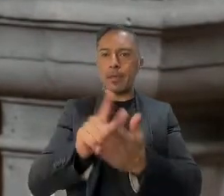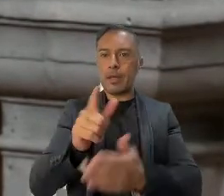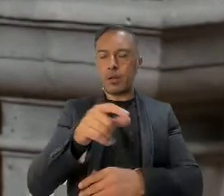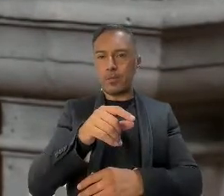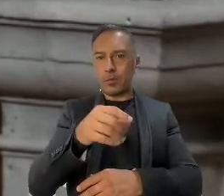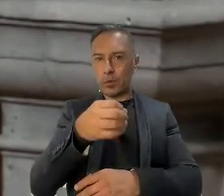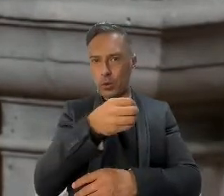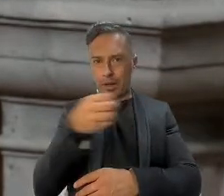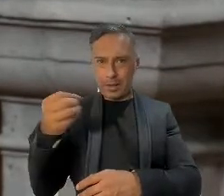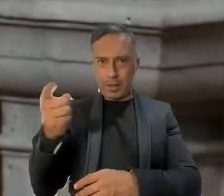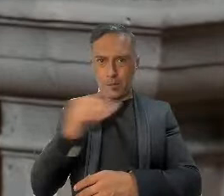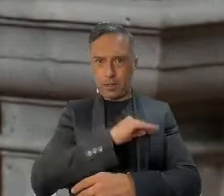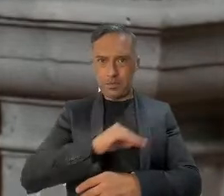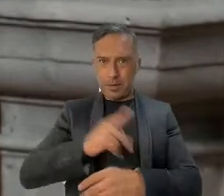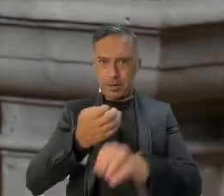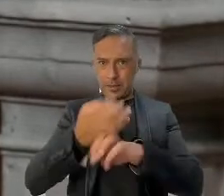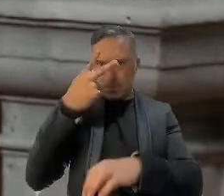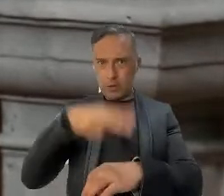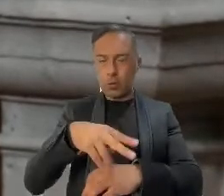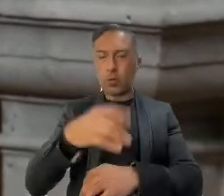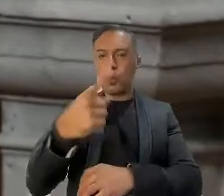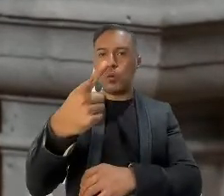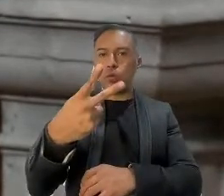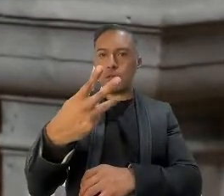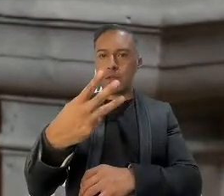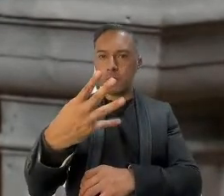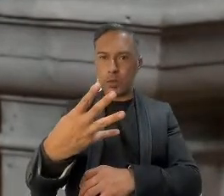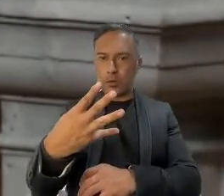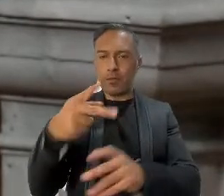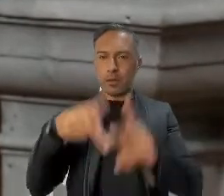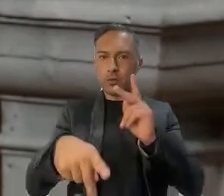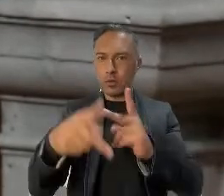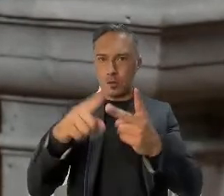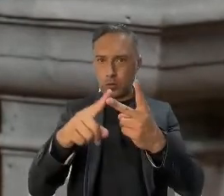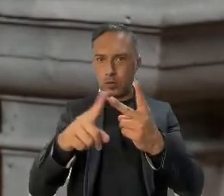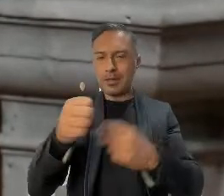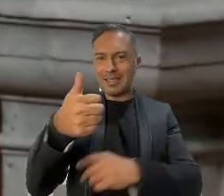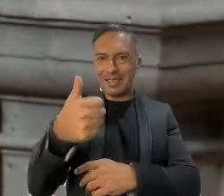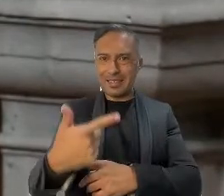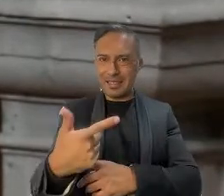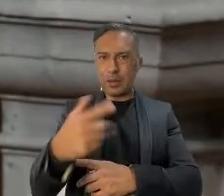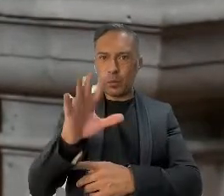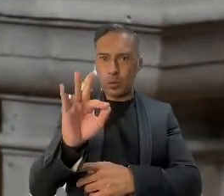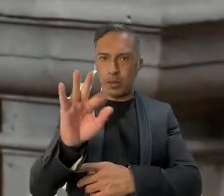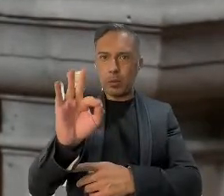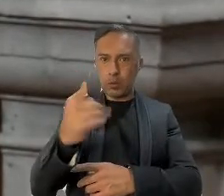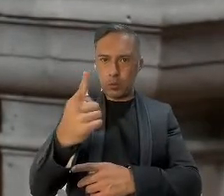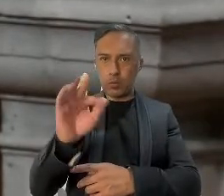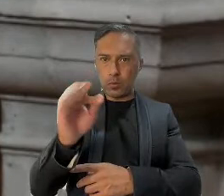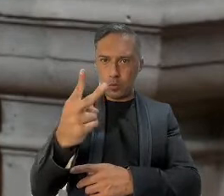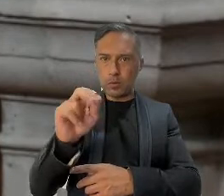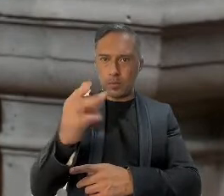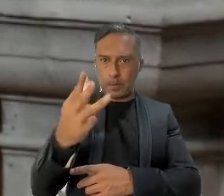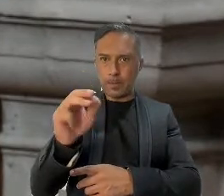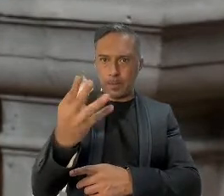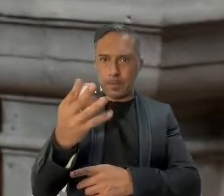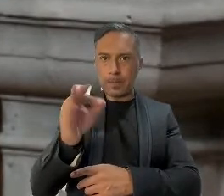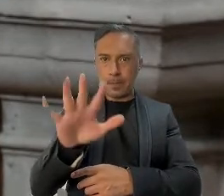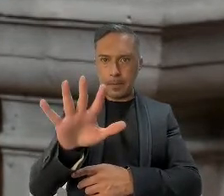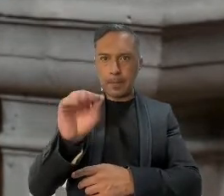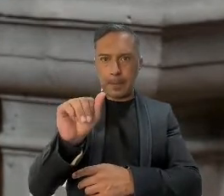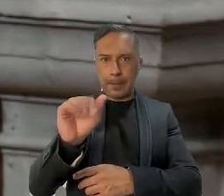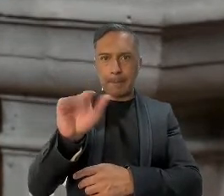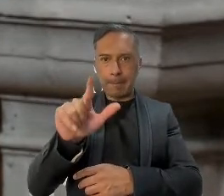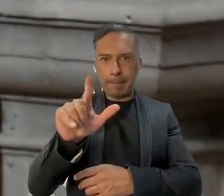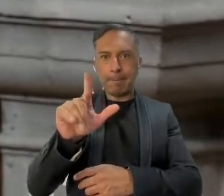de México, 1, 2, 3, 4, fracción segunda, 6, 7, 40, 41, 42, 43, 44, 45,